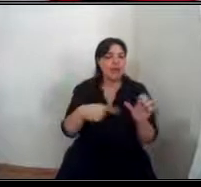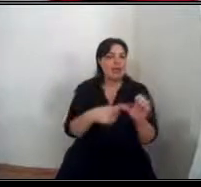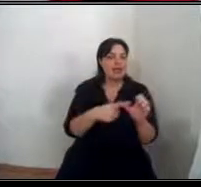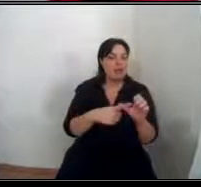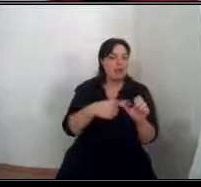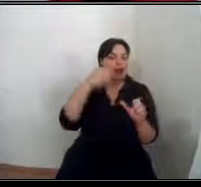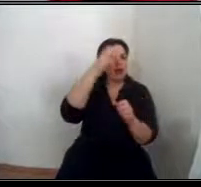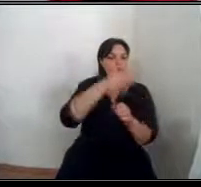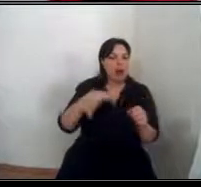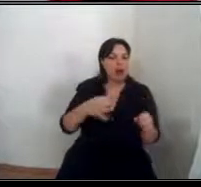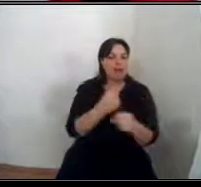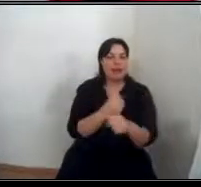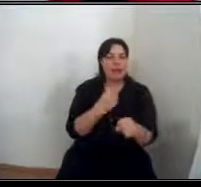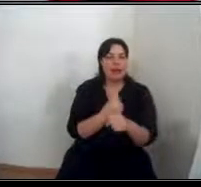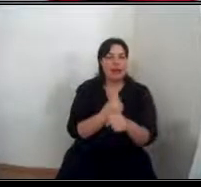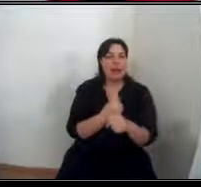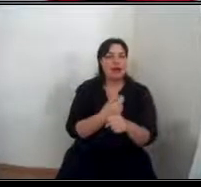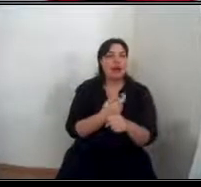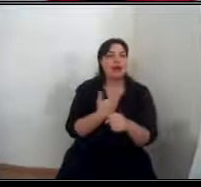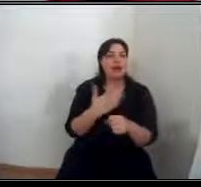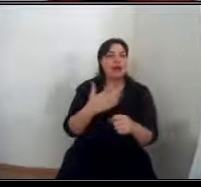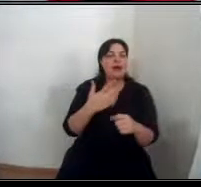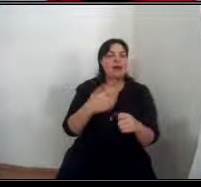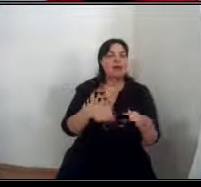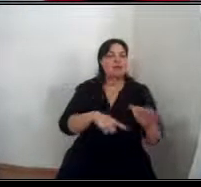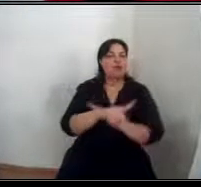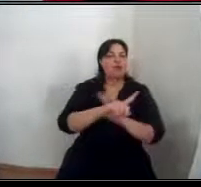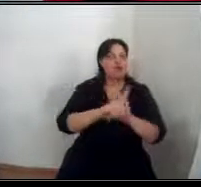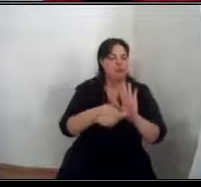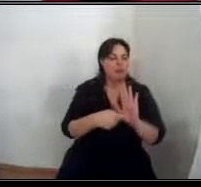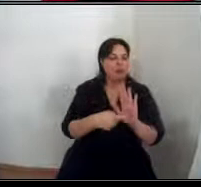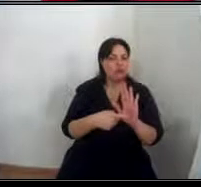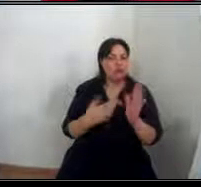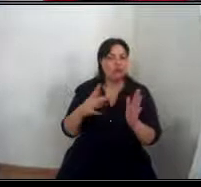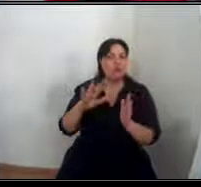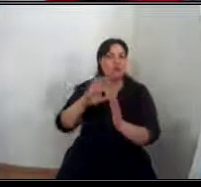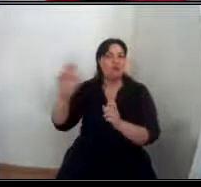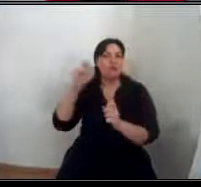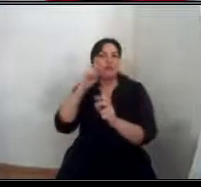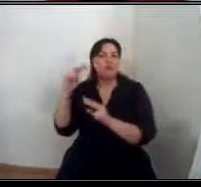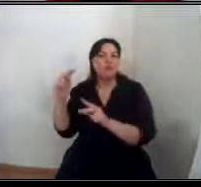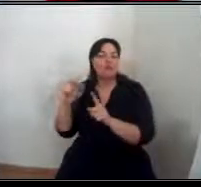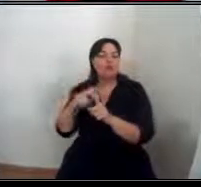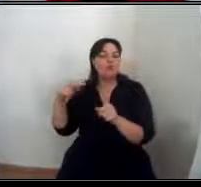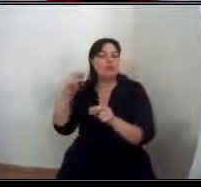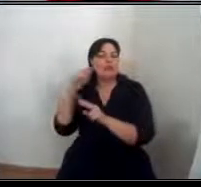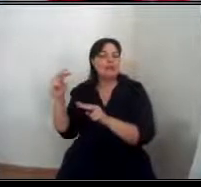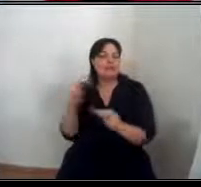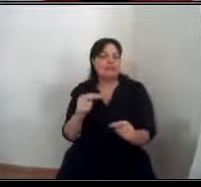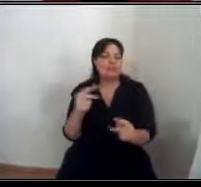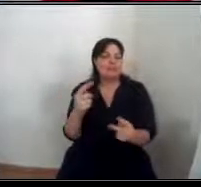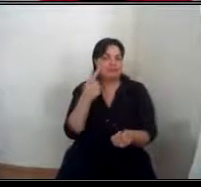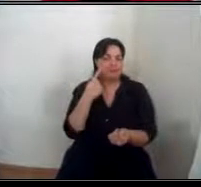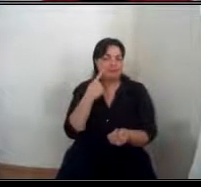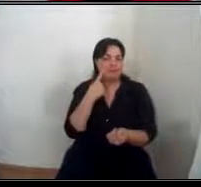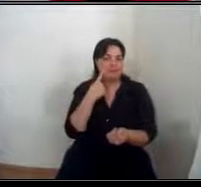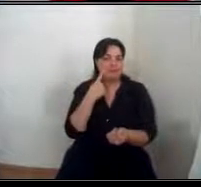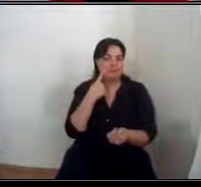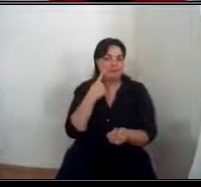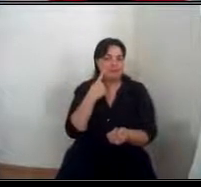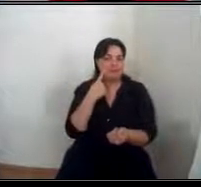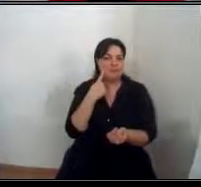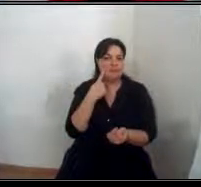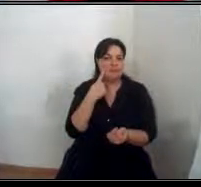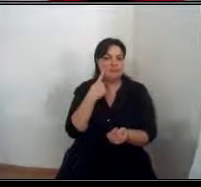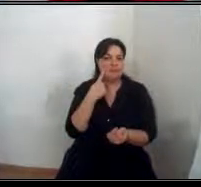trabaja en el desarrollo integral y verde? ¿Qué visión, tú que estás allí en Bruselas, qué visión se tiene desde allí